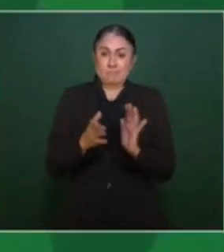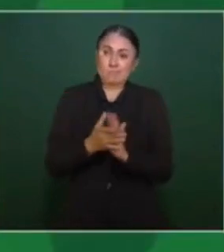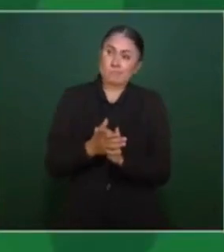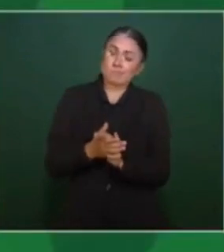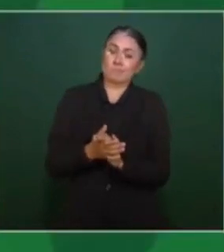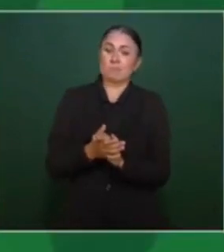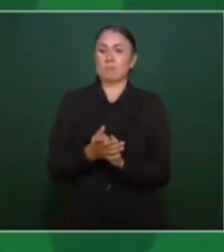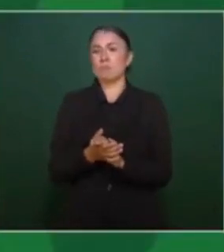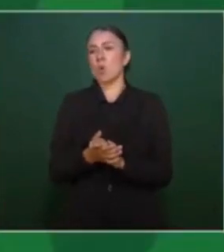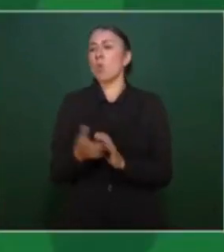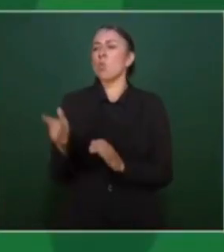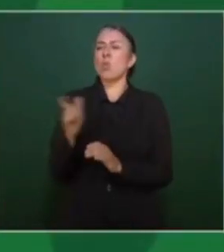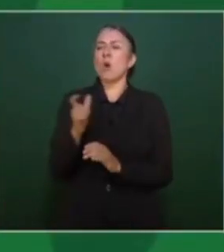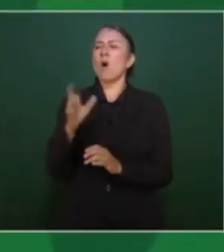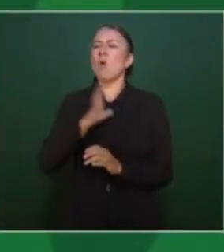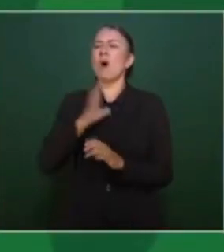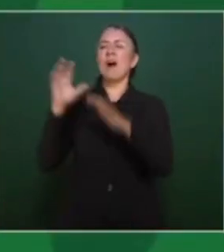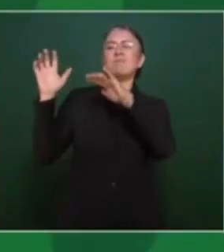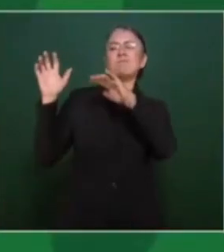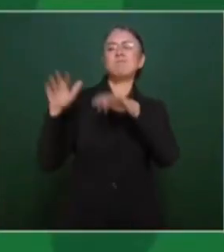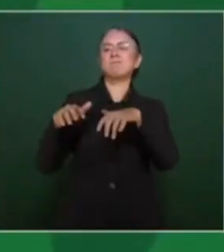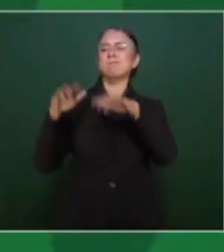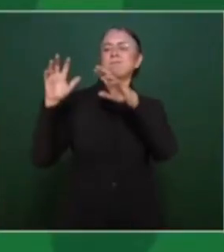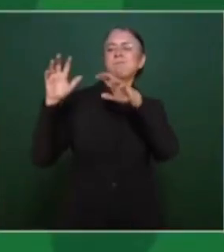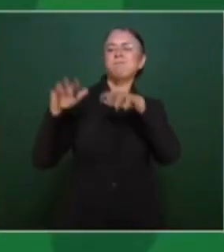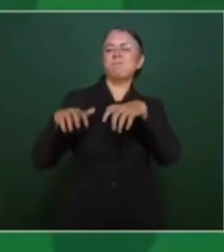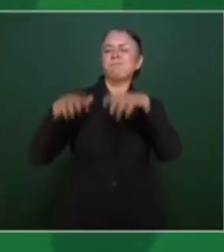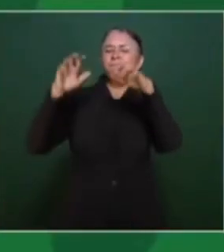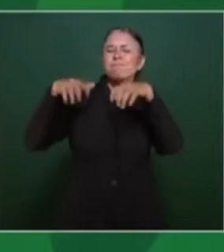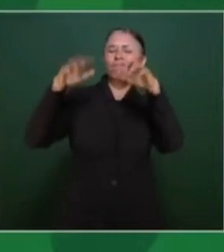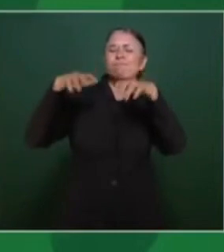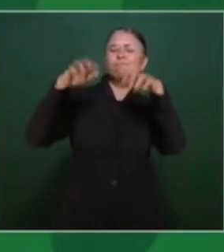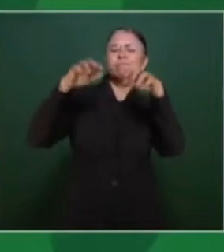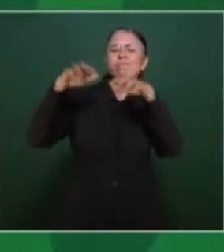en temporadas de lluvia